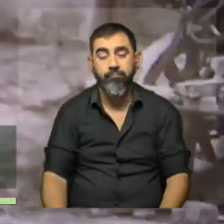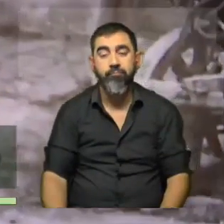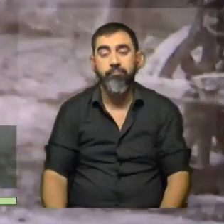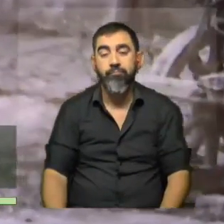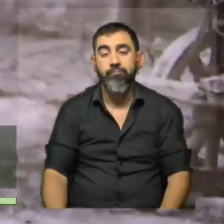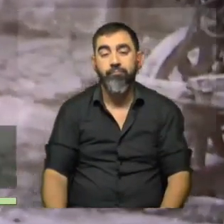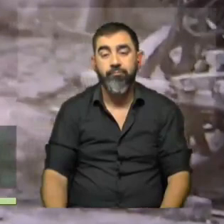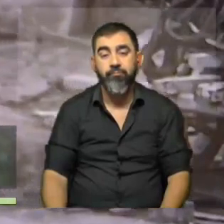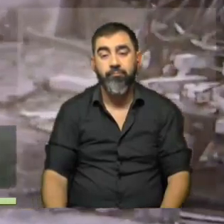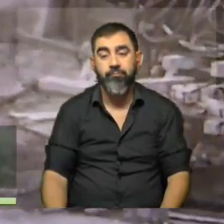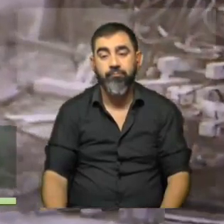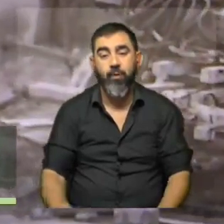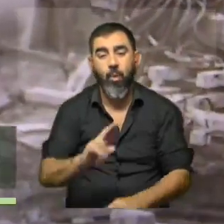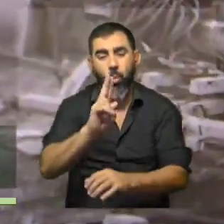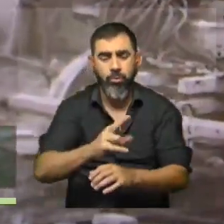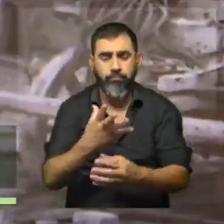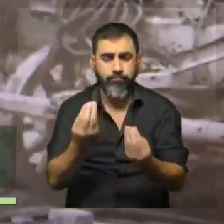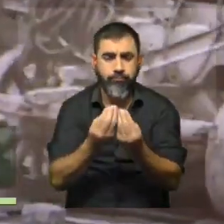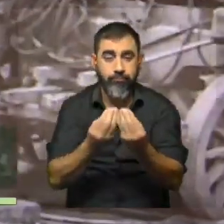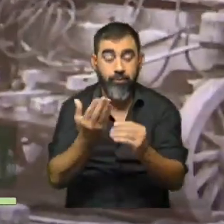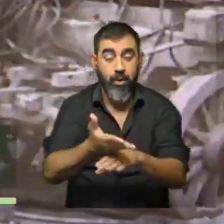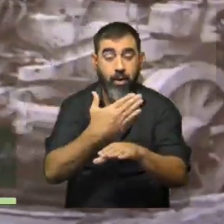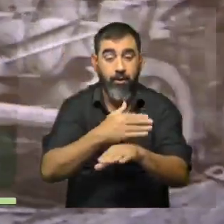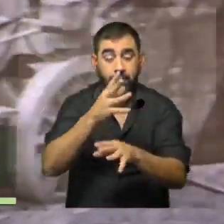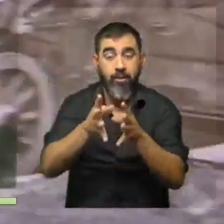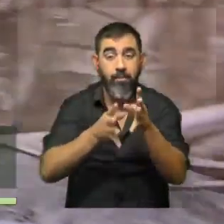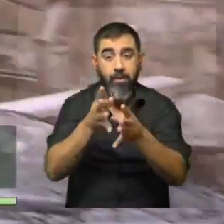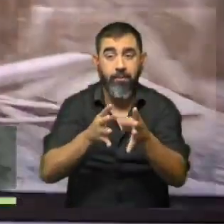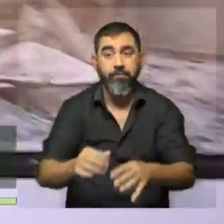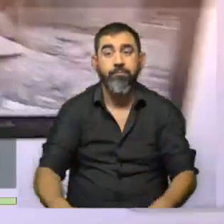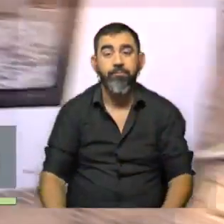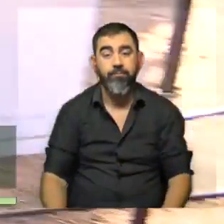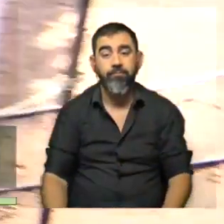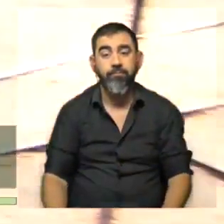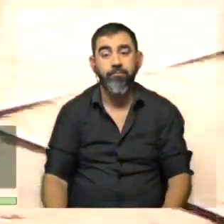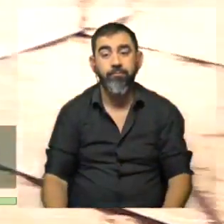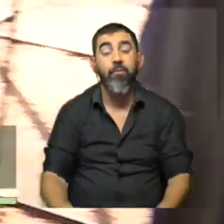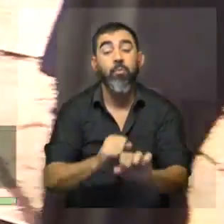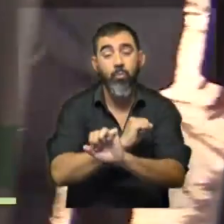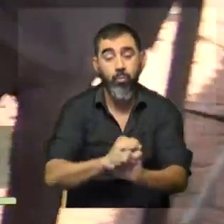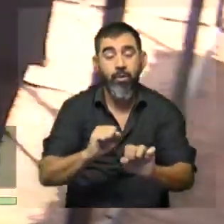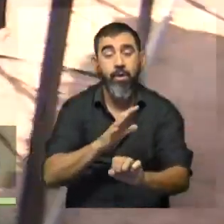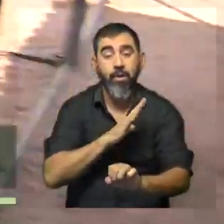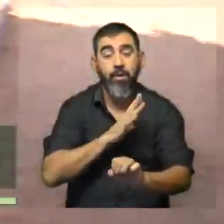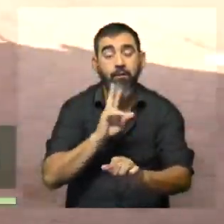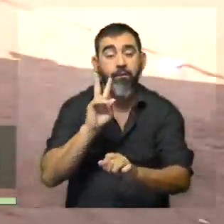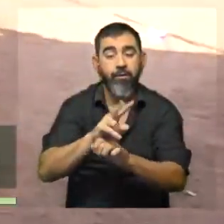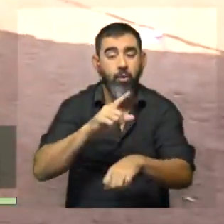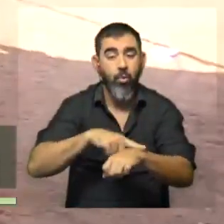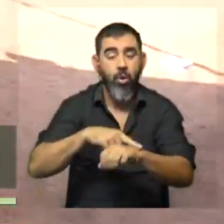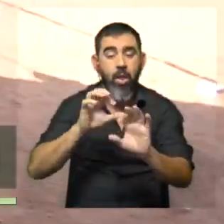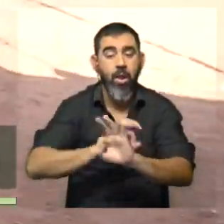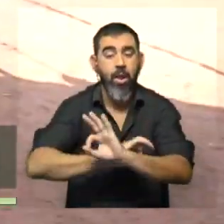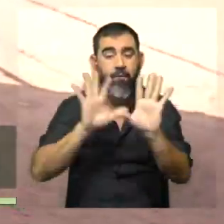herramienta que era muy utilizada según lo que nos cuentan este en la en la época Eh Esto se puede encontrar a todo horario